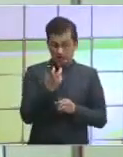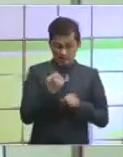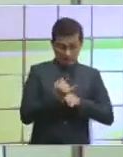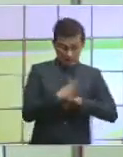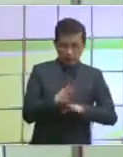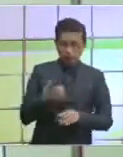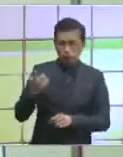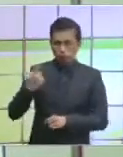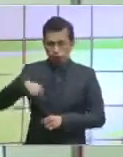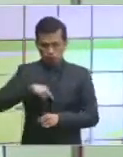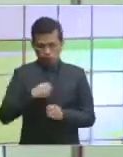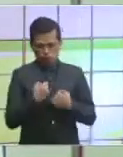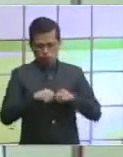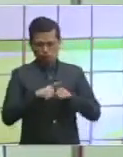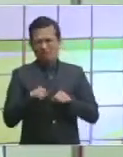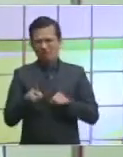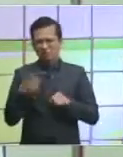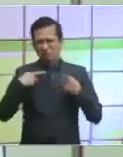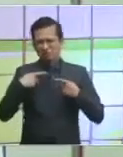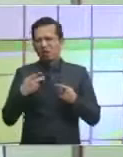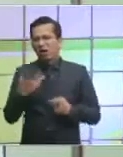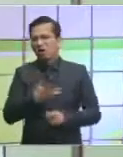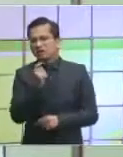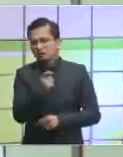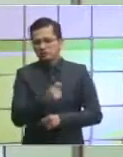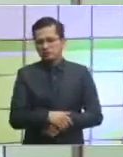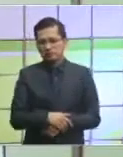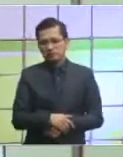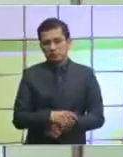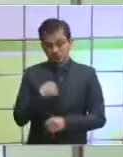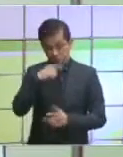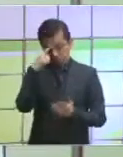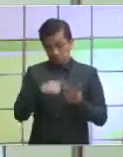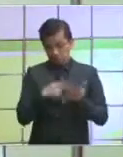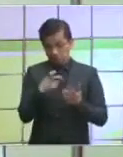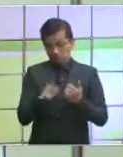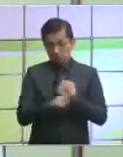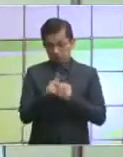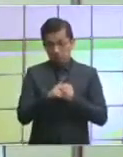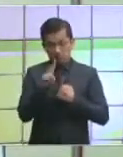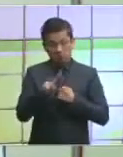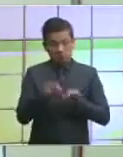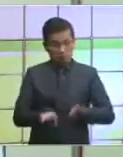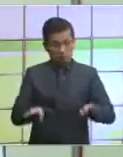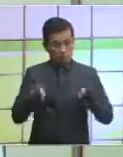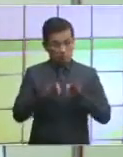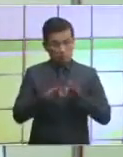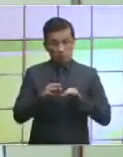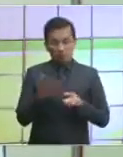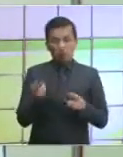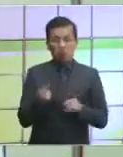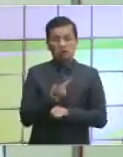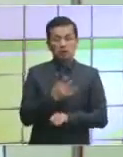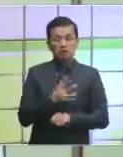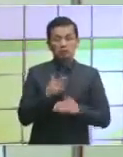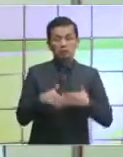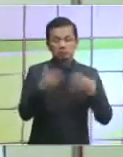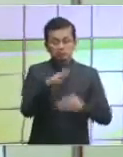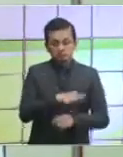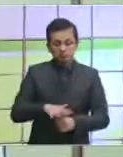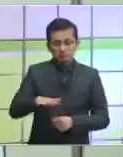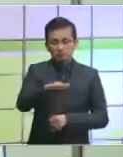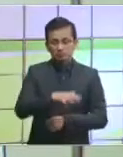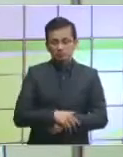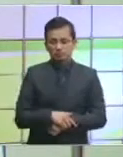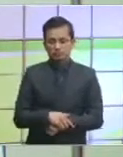es y me parece que es un problema bien importante de lo que está sucediendo y esto es como no nos pueden porque